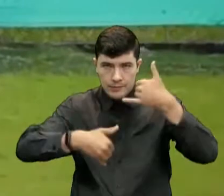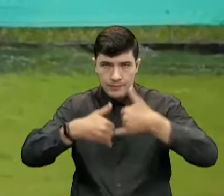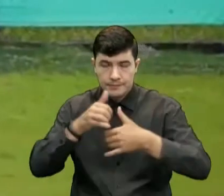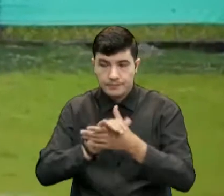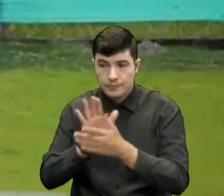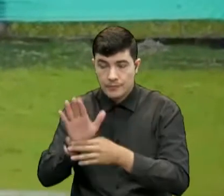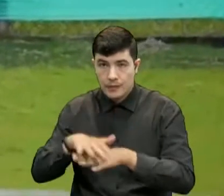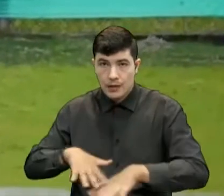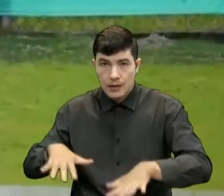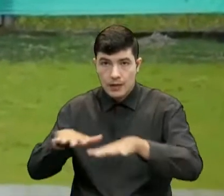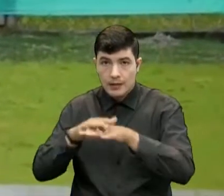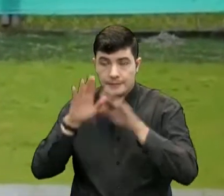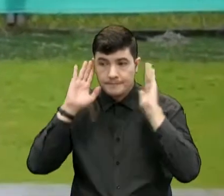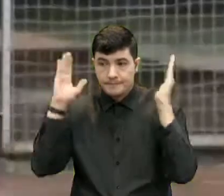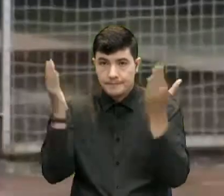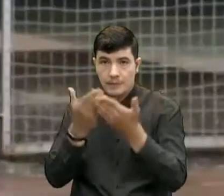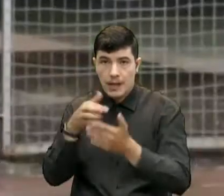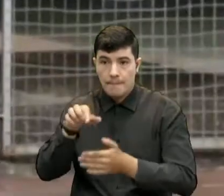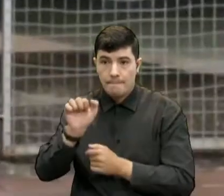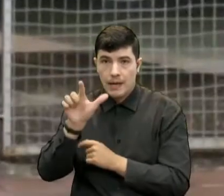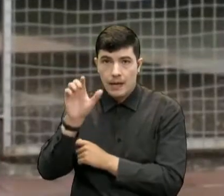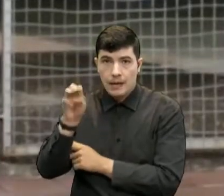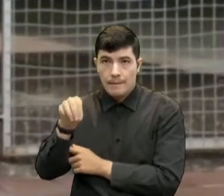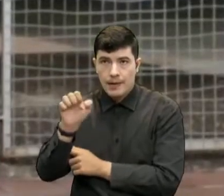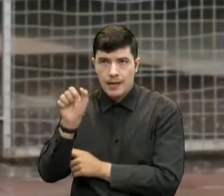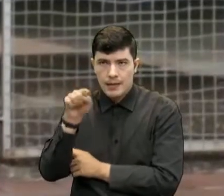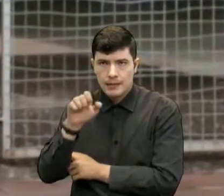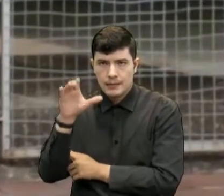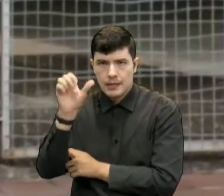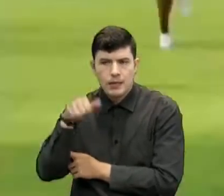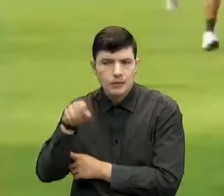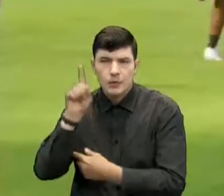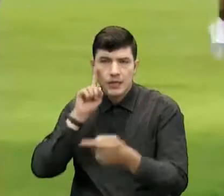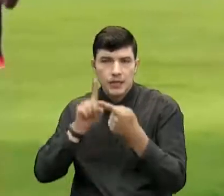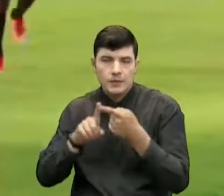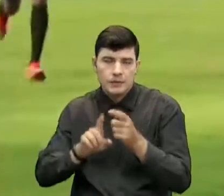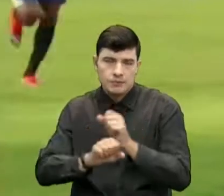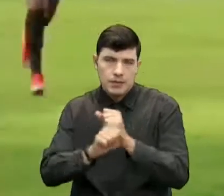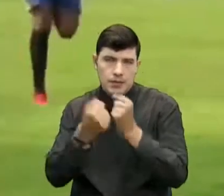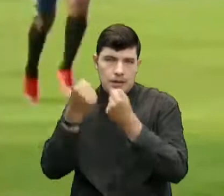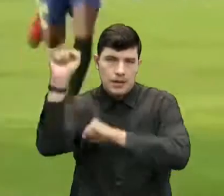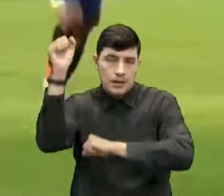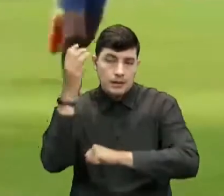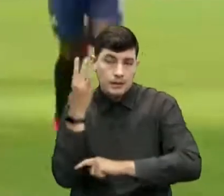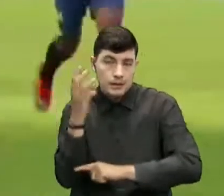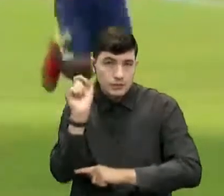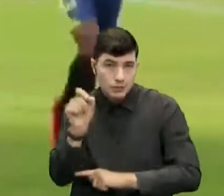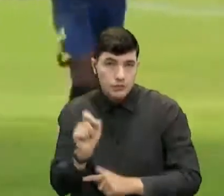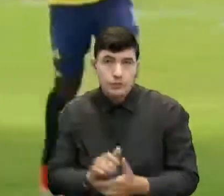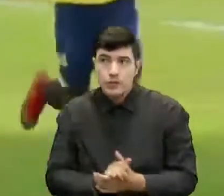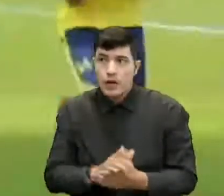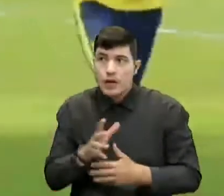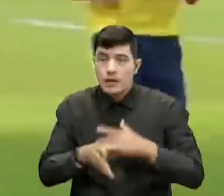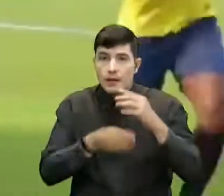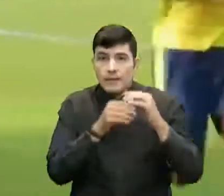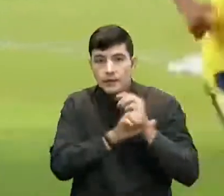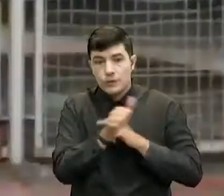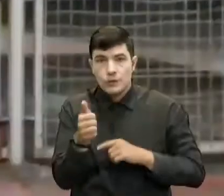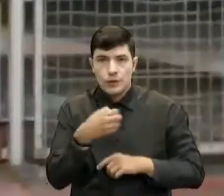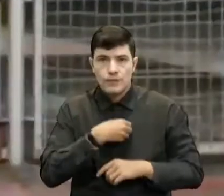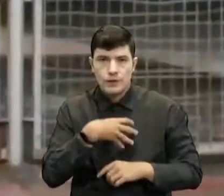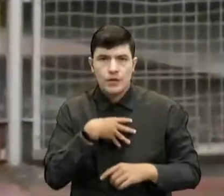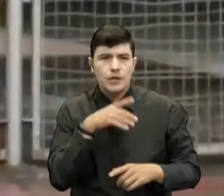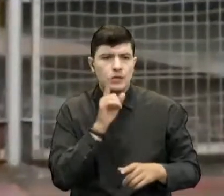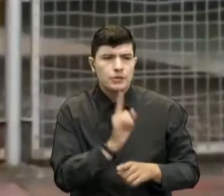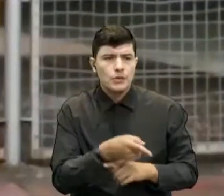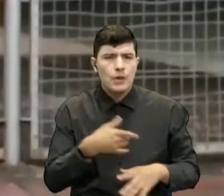Estadio Palmaseca, el objetivo es claro. Traernos los 3 puntos. Y será otra oportunidad para hacer lo que más les gusta. Esa